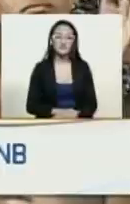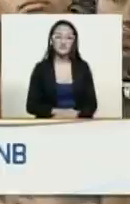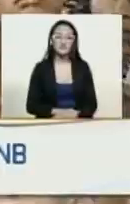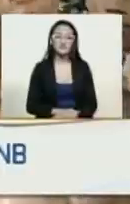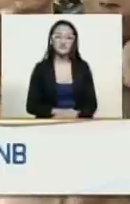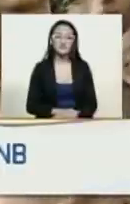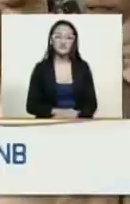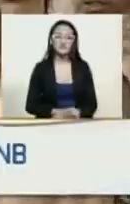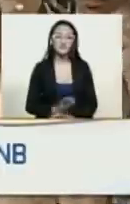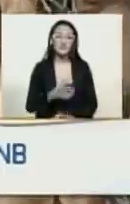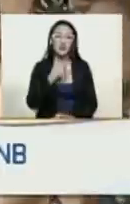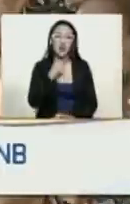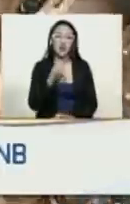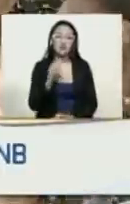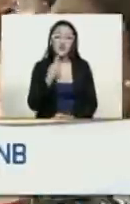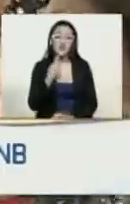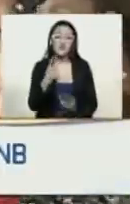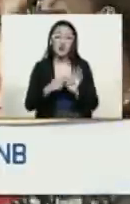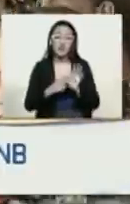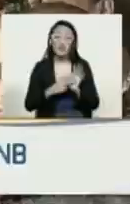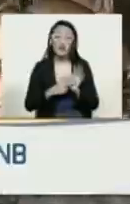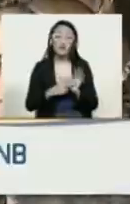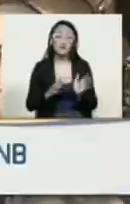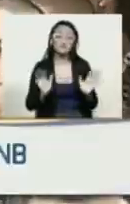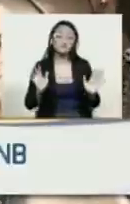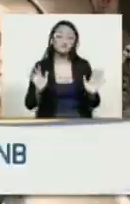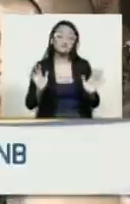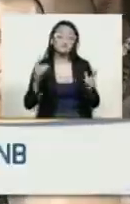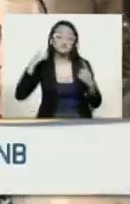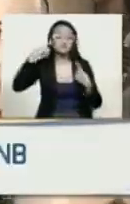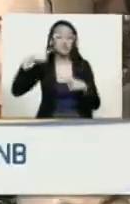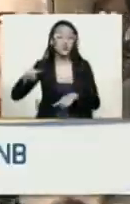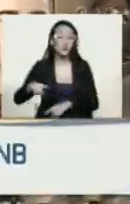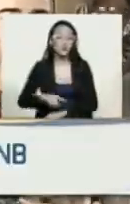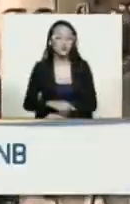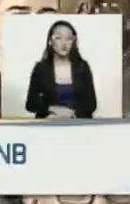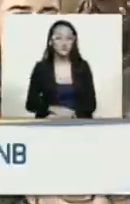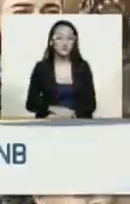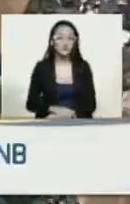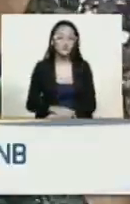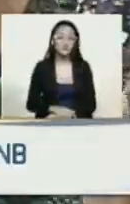Y al que no le gusten nuestras verdades, que se rasque.